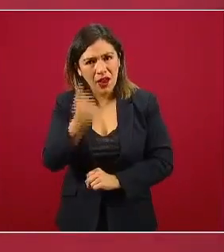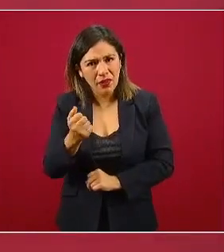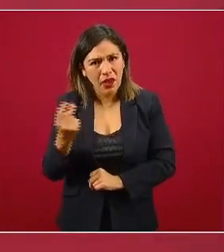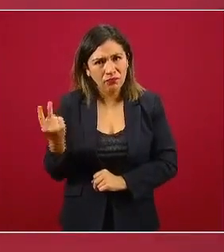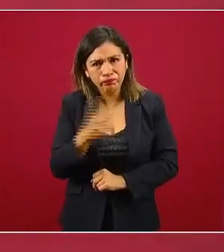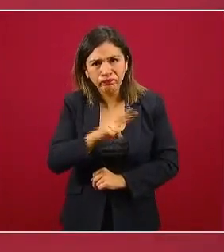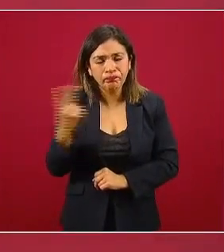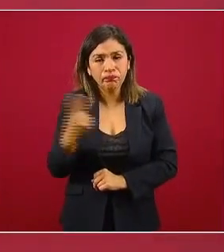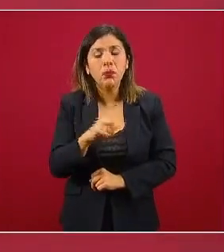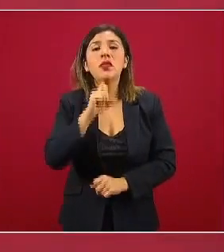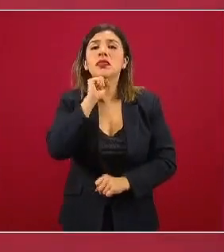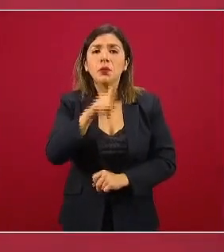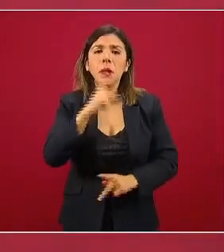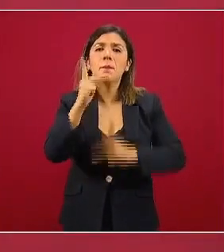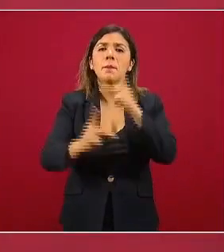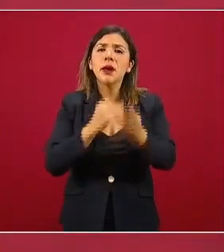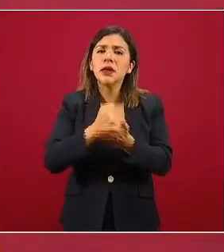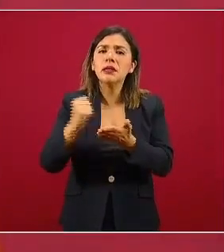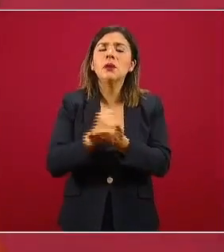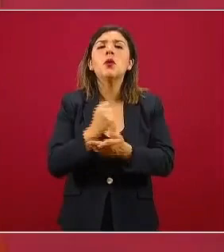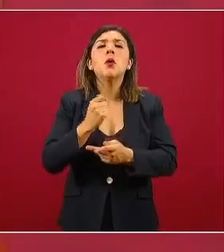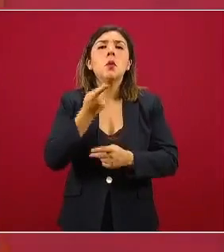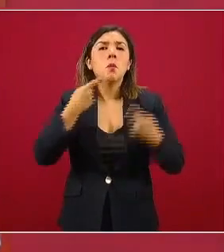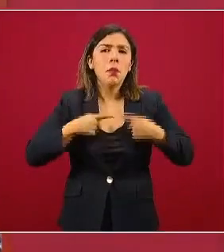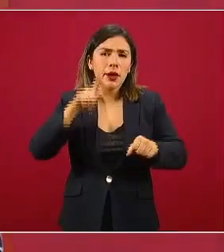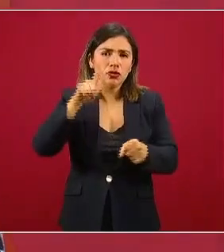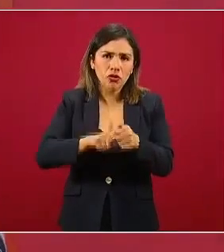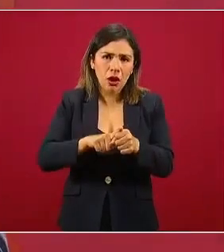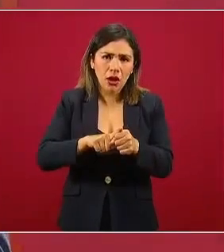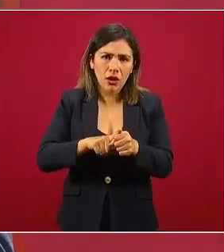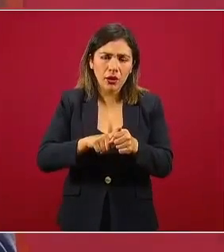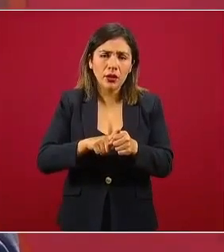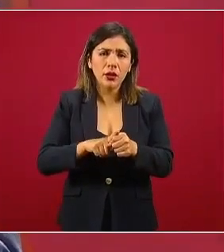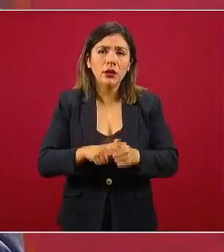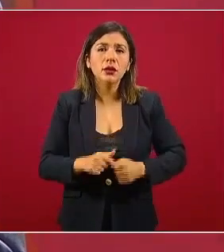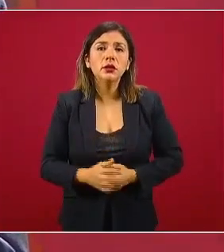y también créditos personales.